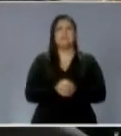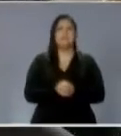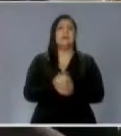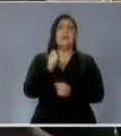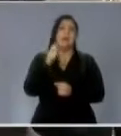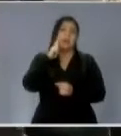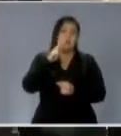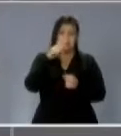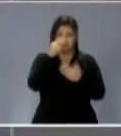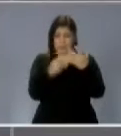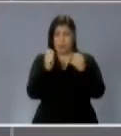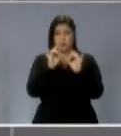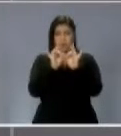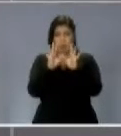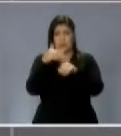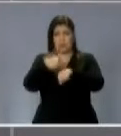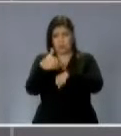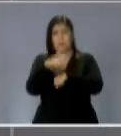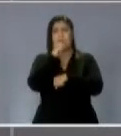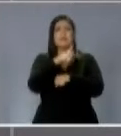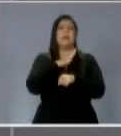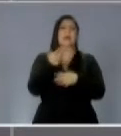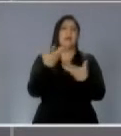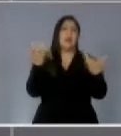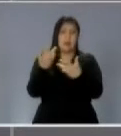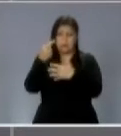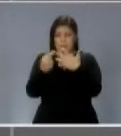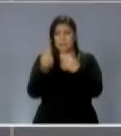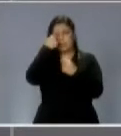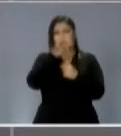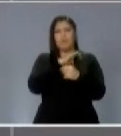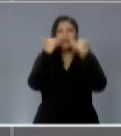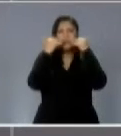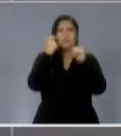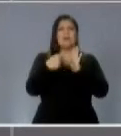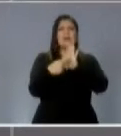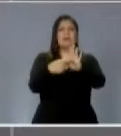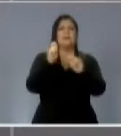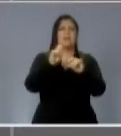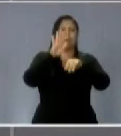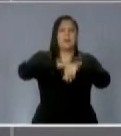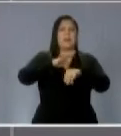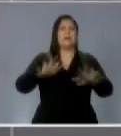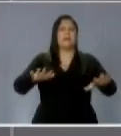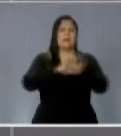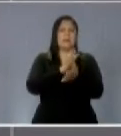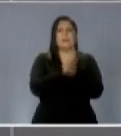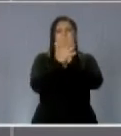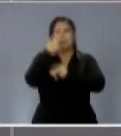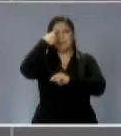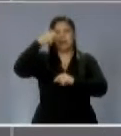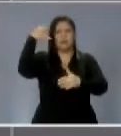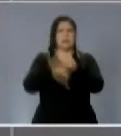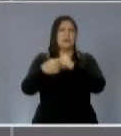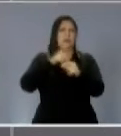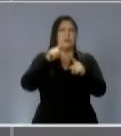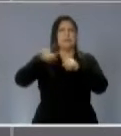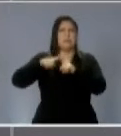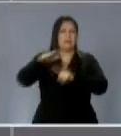del señor, es claro que el tal acto es propiedad exclusiva del Poder Ejecutivo, no uno de los señalados en la Constitución